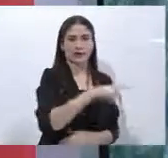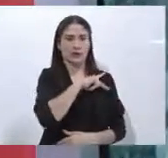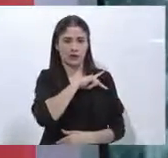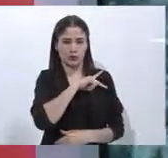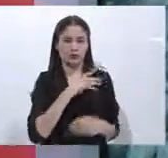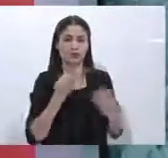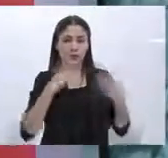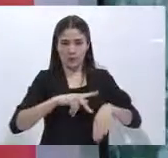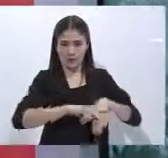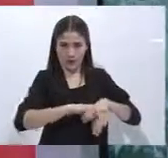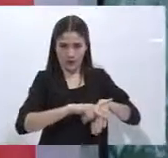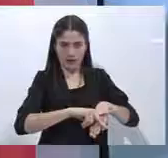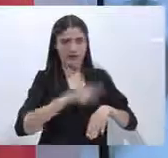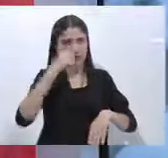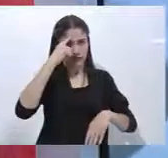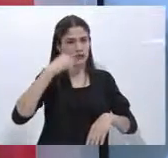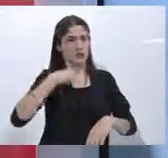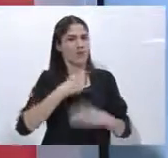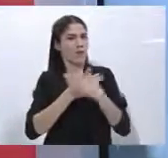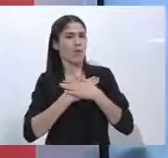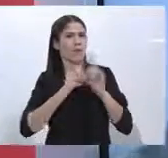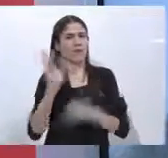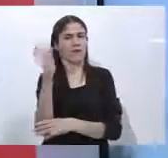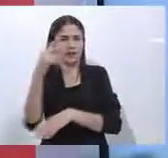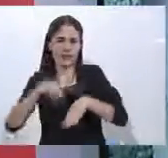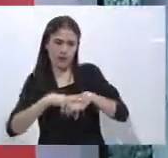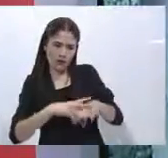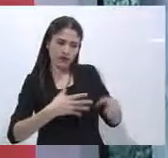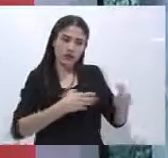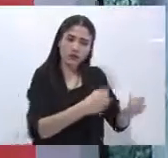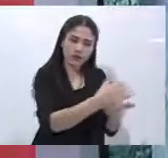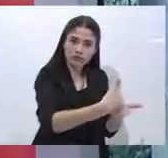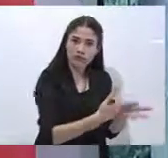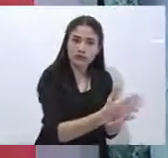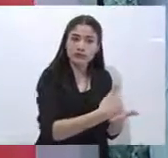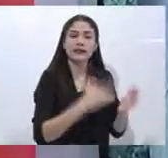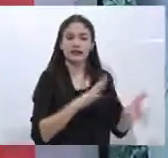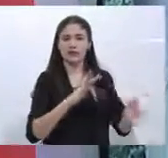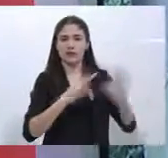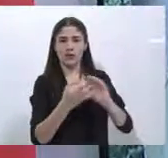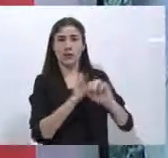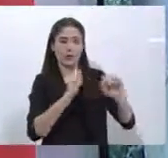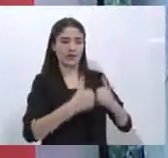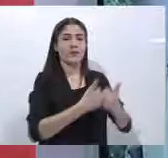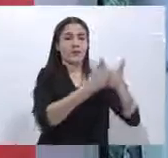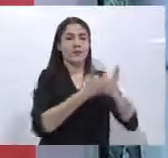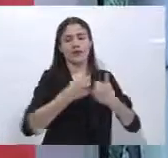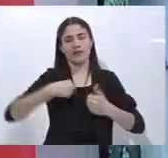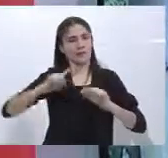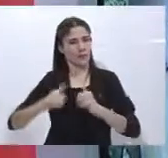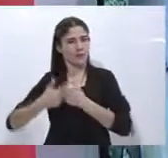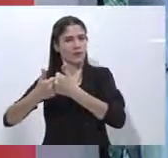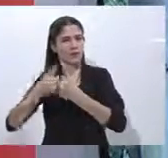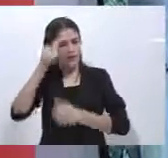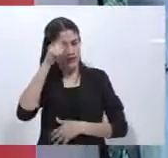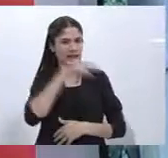ir concienciando nos todos de que consumir productos nacionales productos de la granja